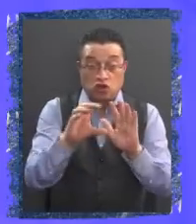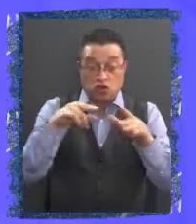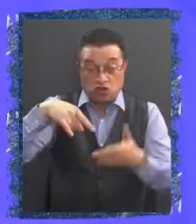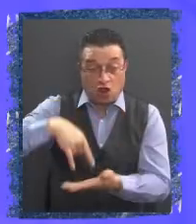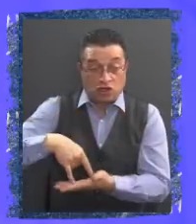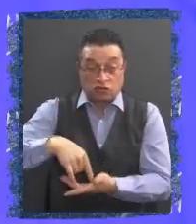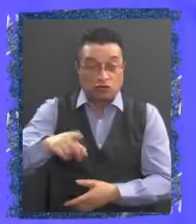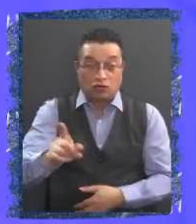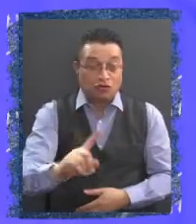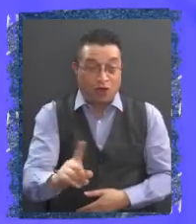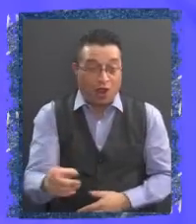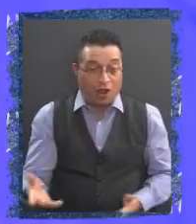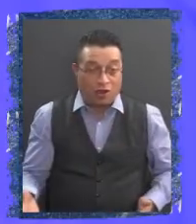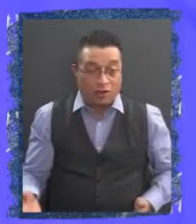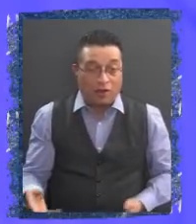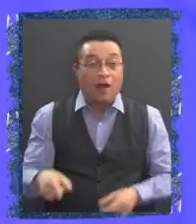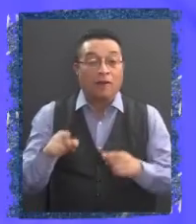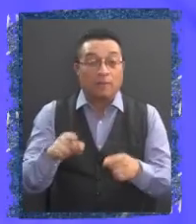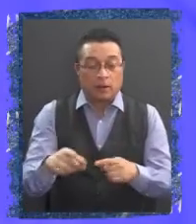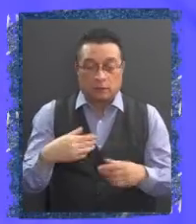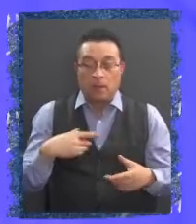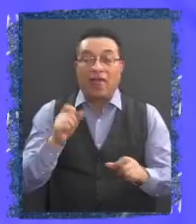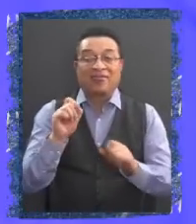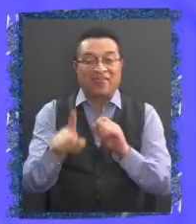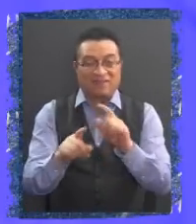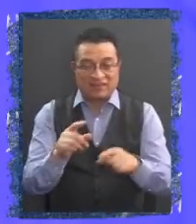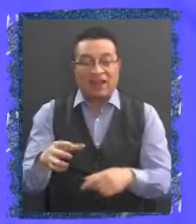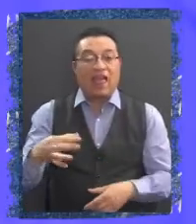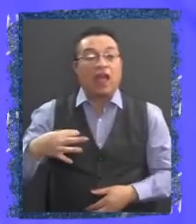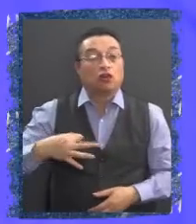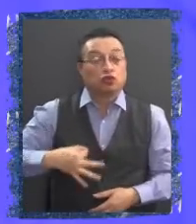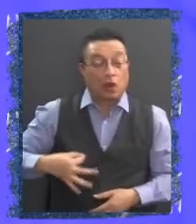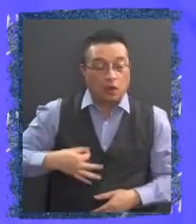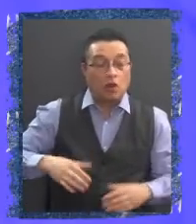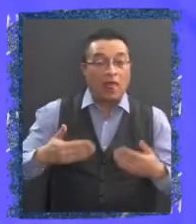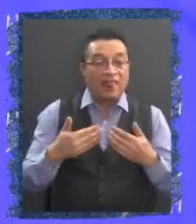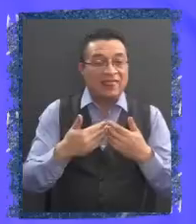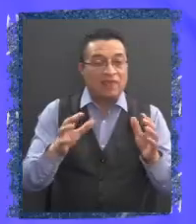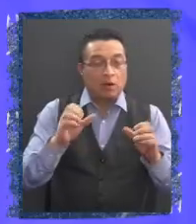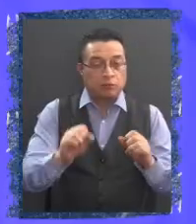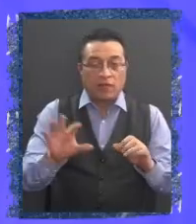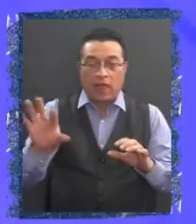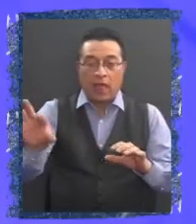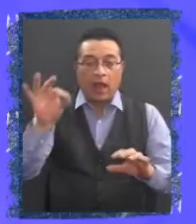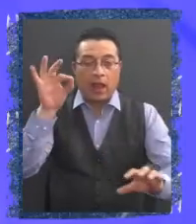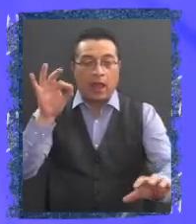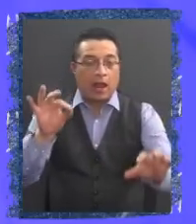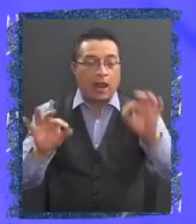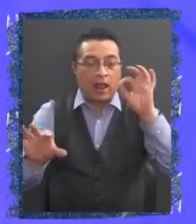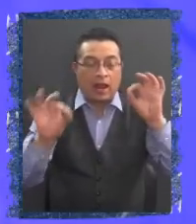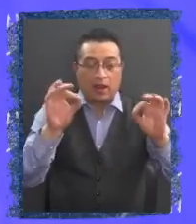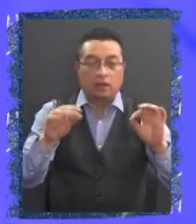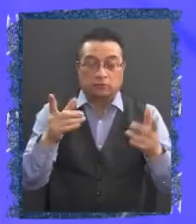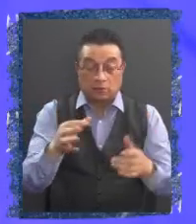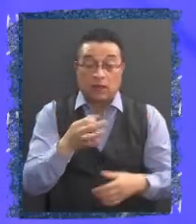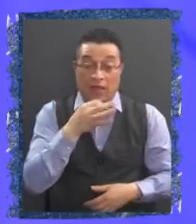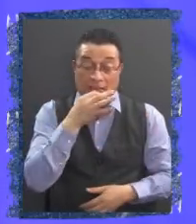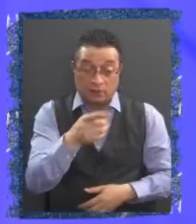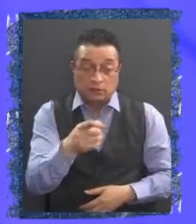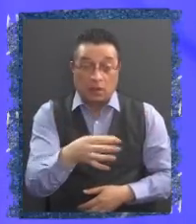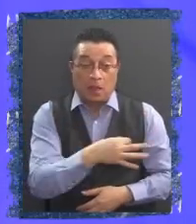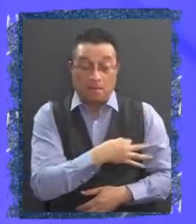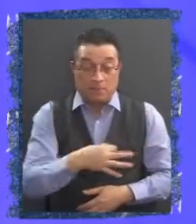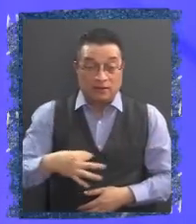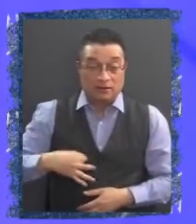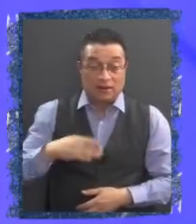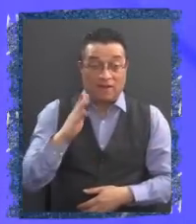ellos decidan. La Constitución es para defender a los ciudadanos y esa libertad de poder elegir. Y qué mejor dicho, como lo dijo la ministra Begoña